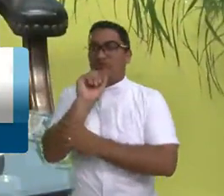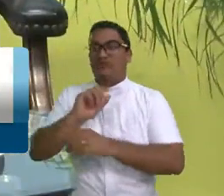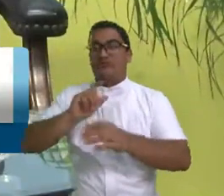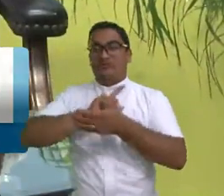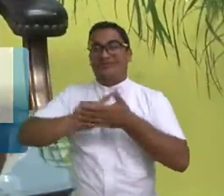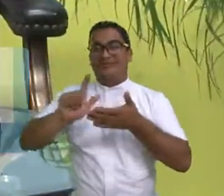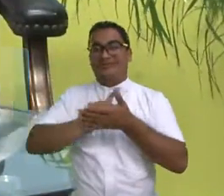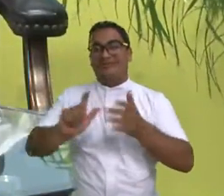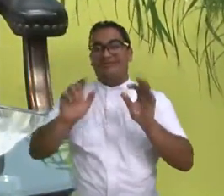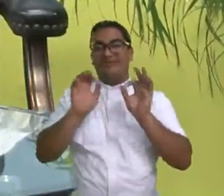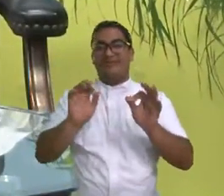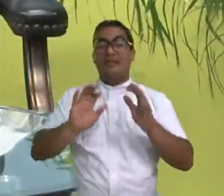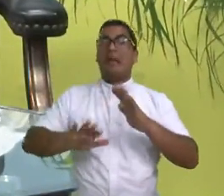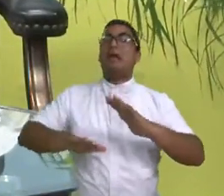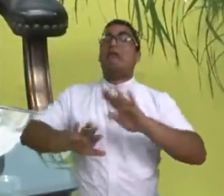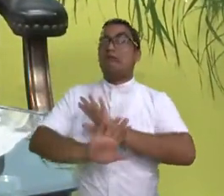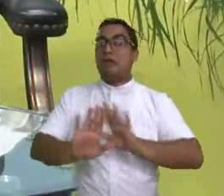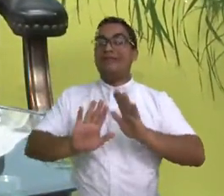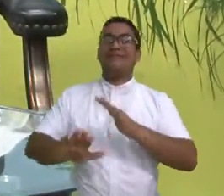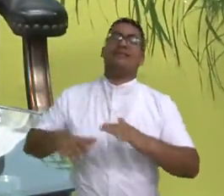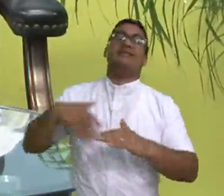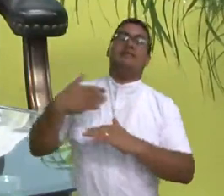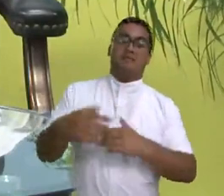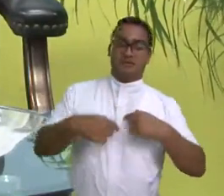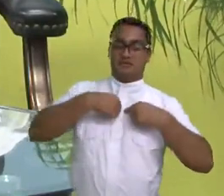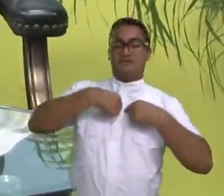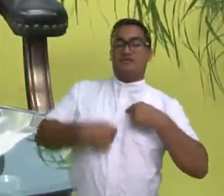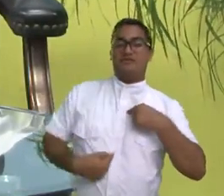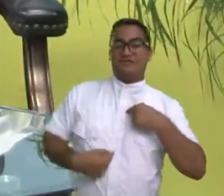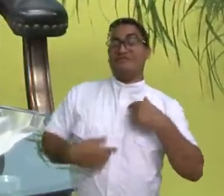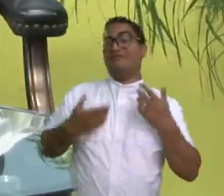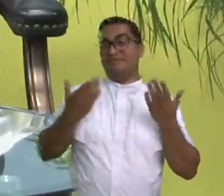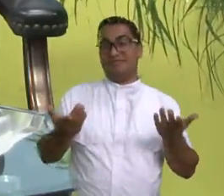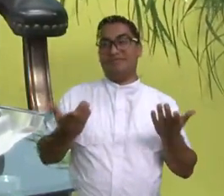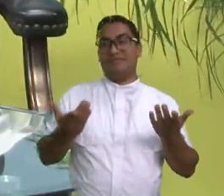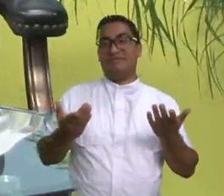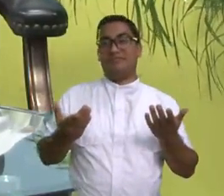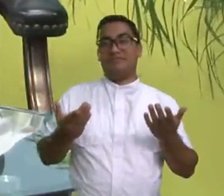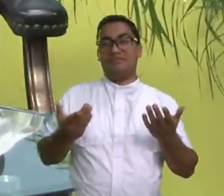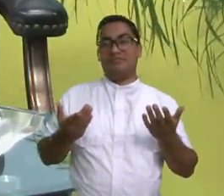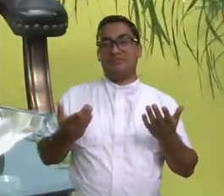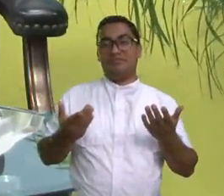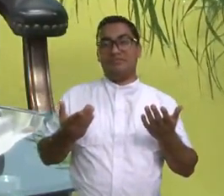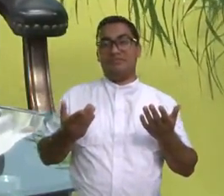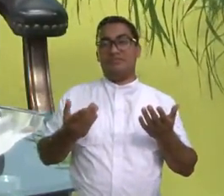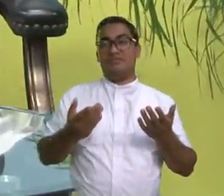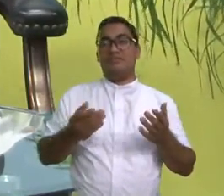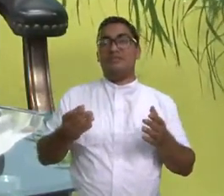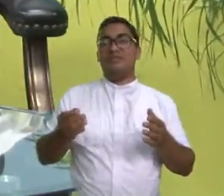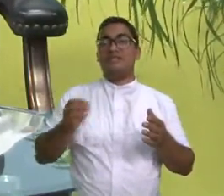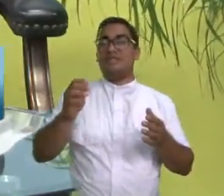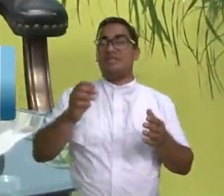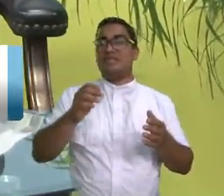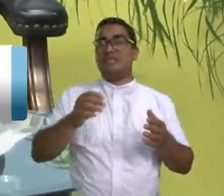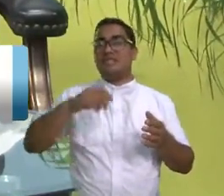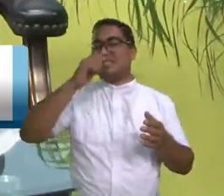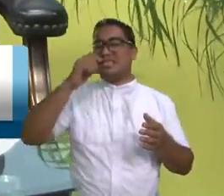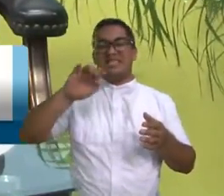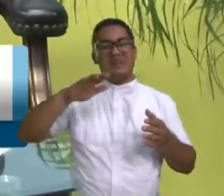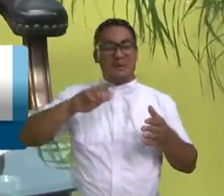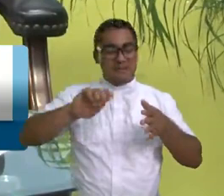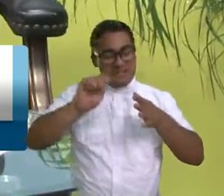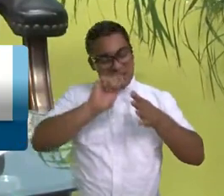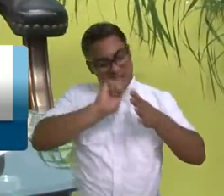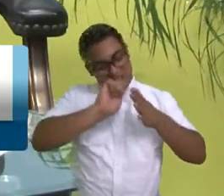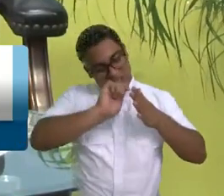infecciones cruzadas dentro de los centros hospitalarios, y utilizamos un cepillito, ¿verdad?, para arrastrar todo lo que